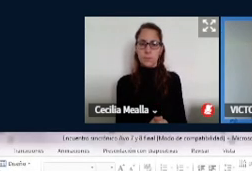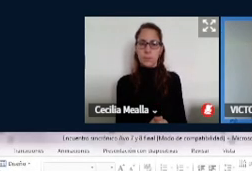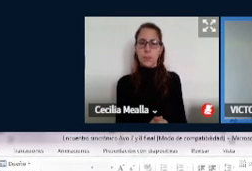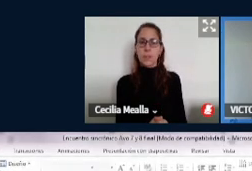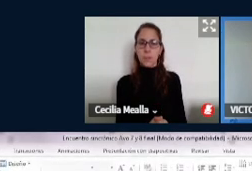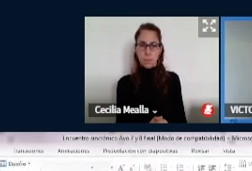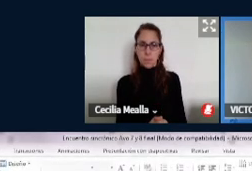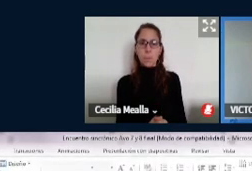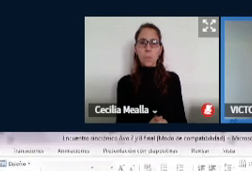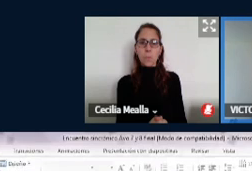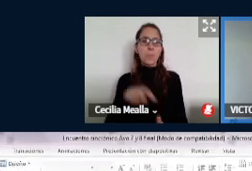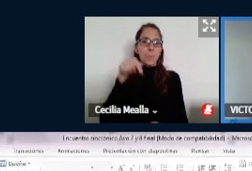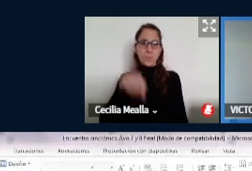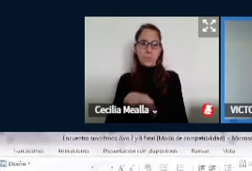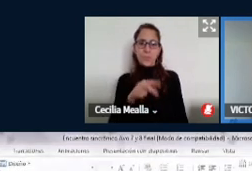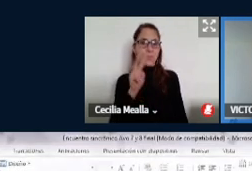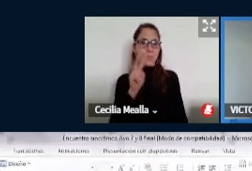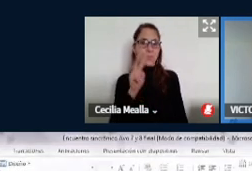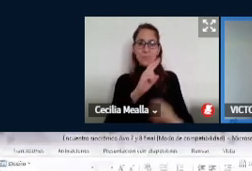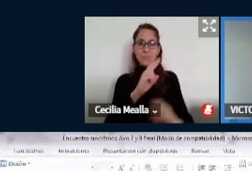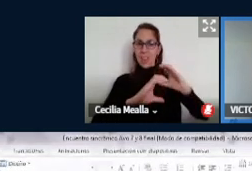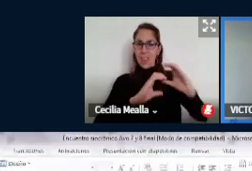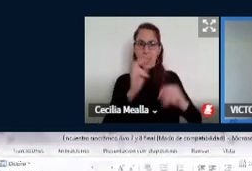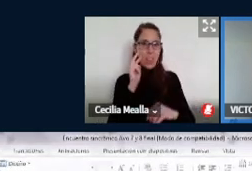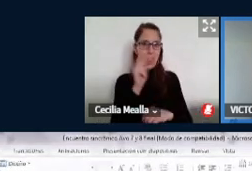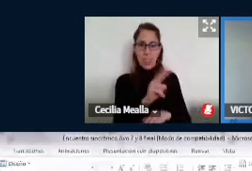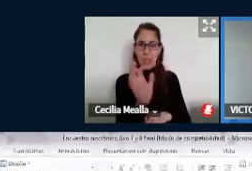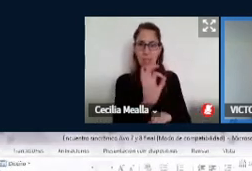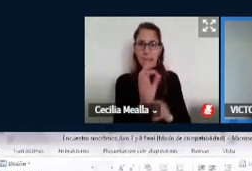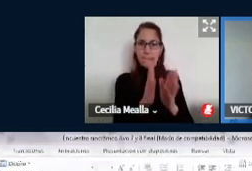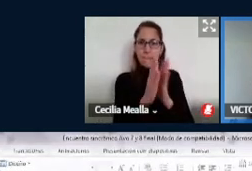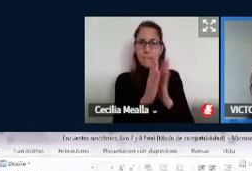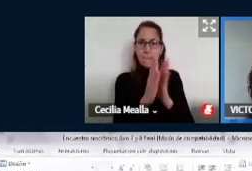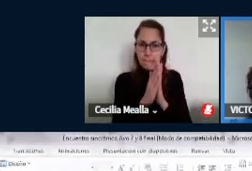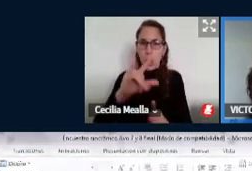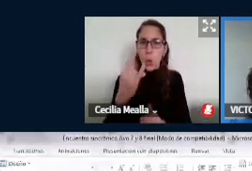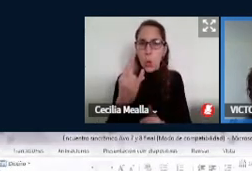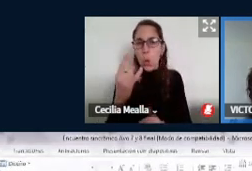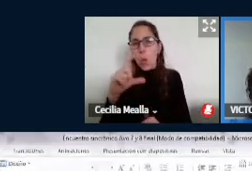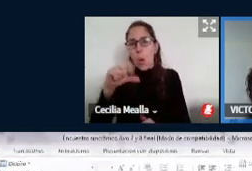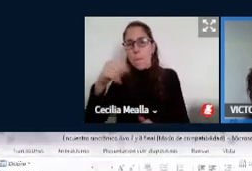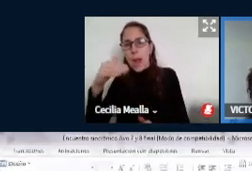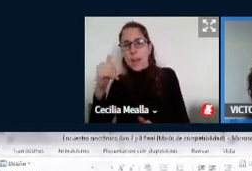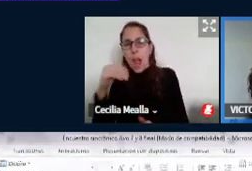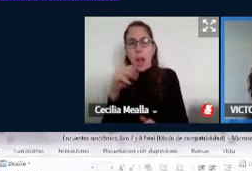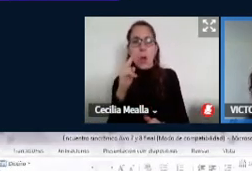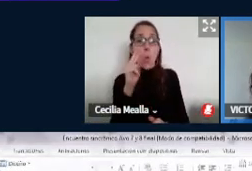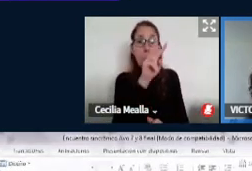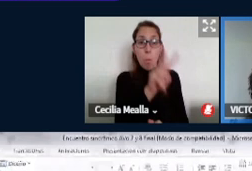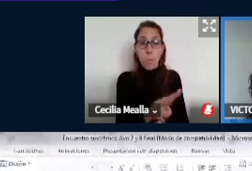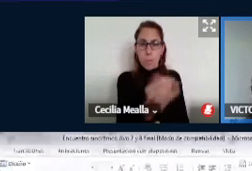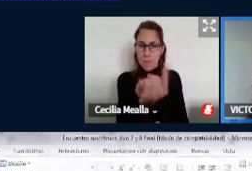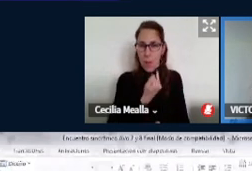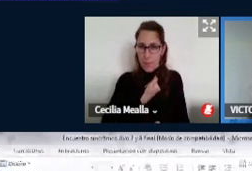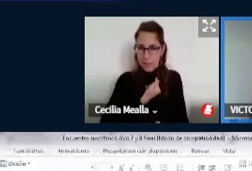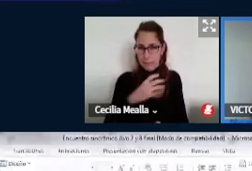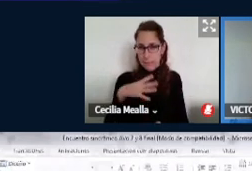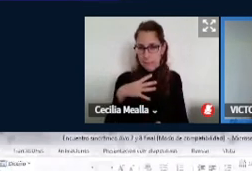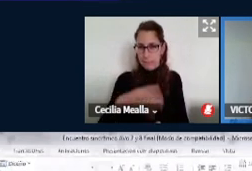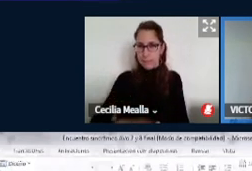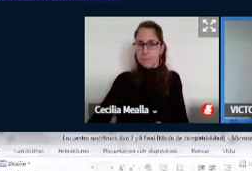Yo ahora dejo de ver el chat. Sí, yo Así estoy que atento. Luz, si vos me querés, o Mariano, si quieren, me van contando Sí. si se